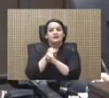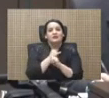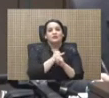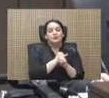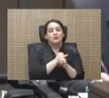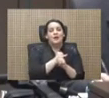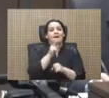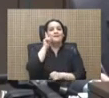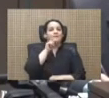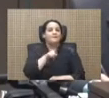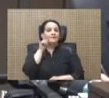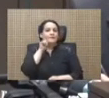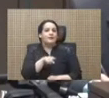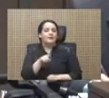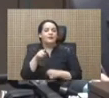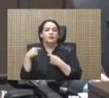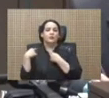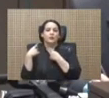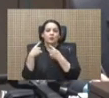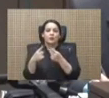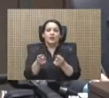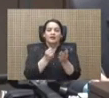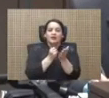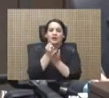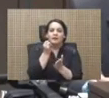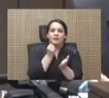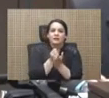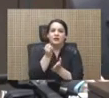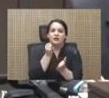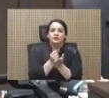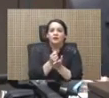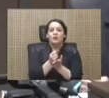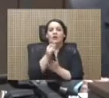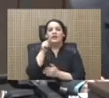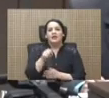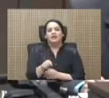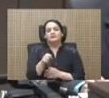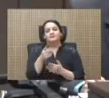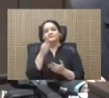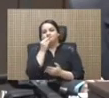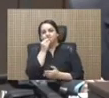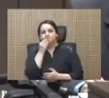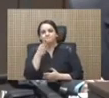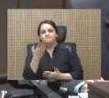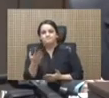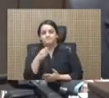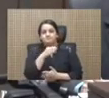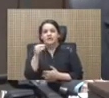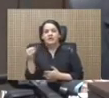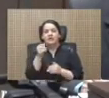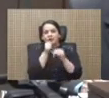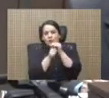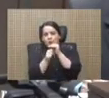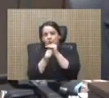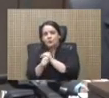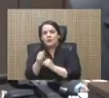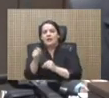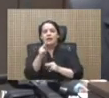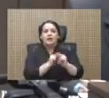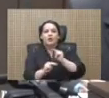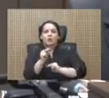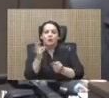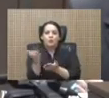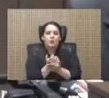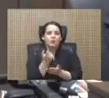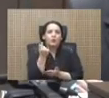institucionalizaron la mentira durante la investigación, el mutismo encubridor y el negocio de ganancias personales